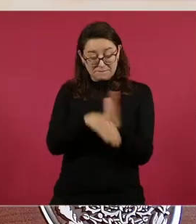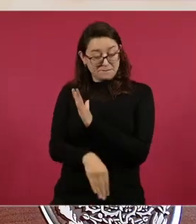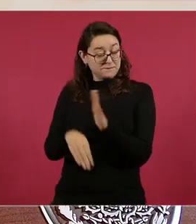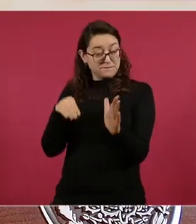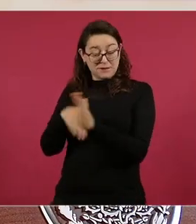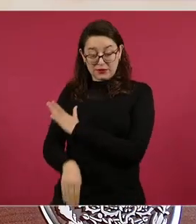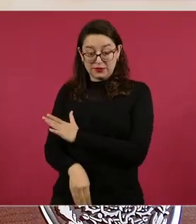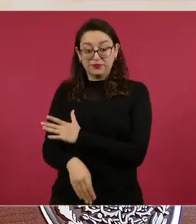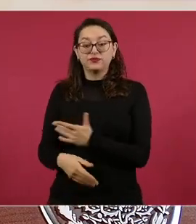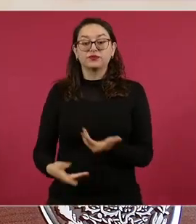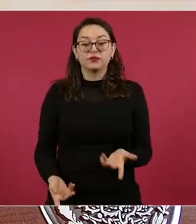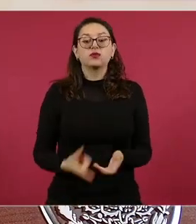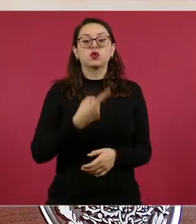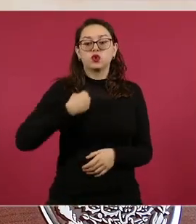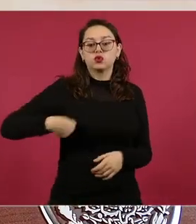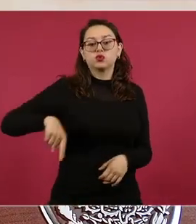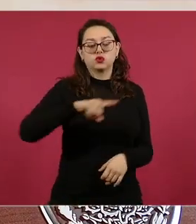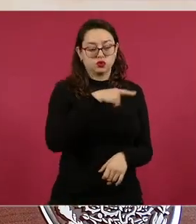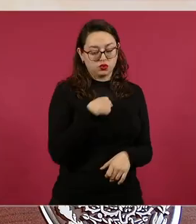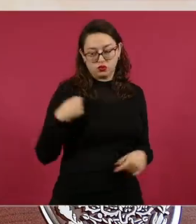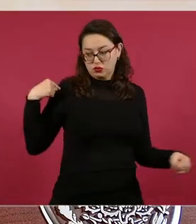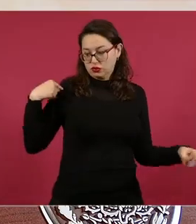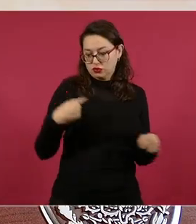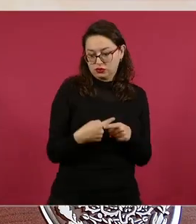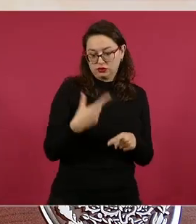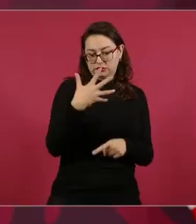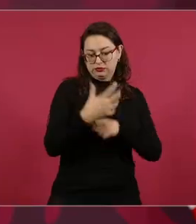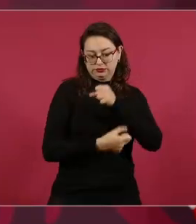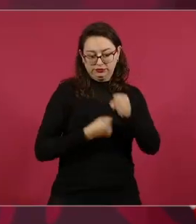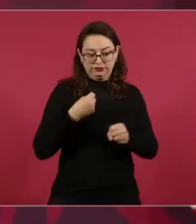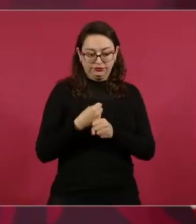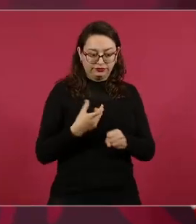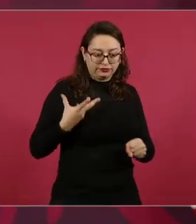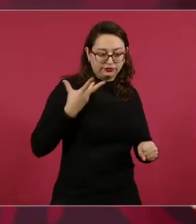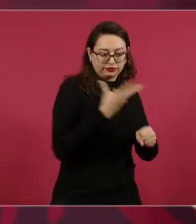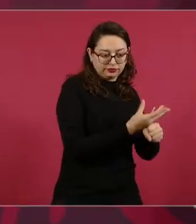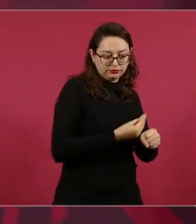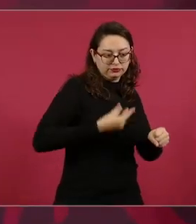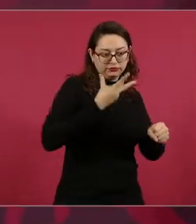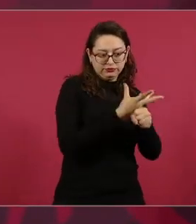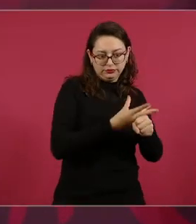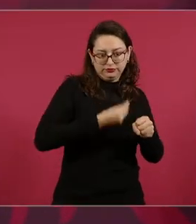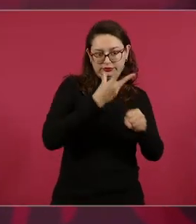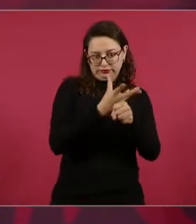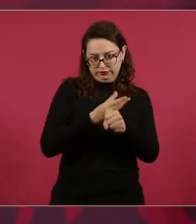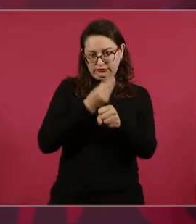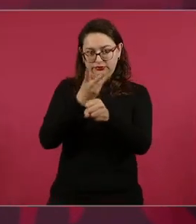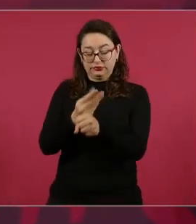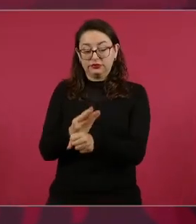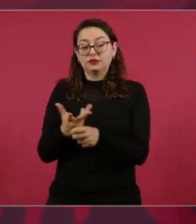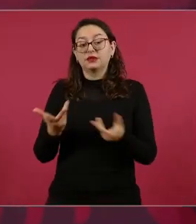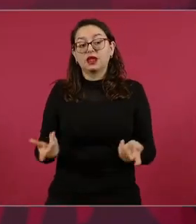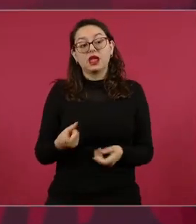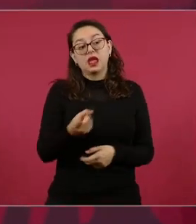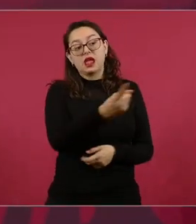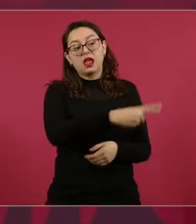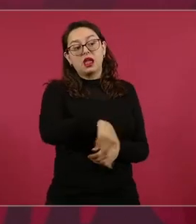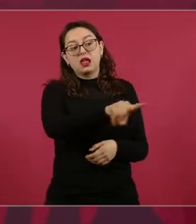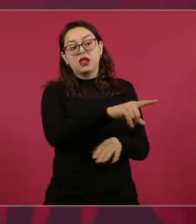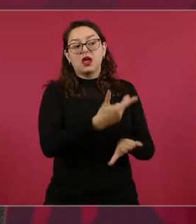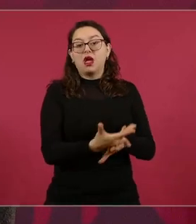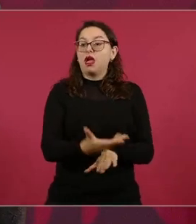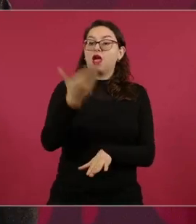abandonadas, no les daban mantenimiento, querían que se convirtieran en chatarra,